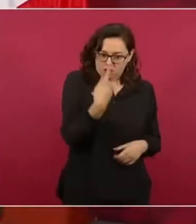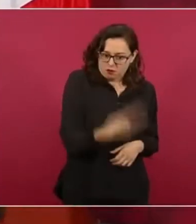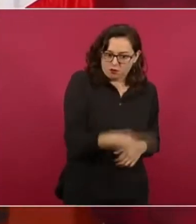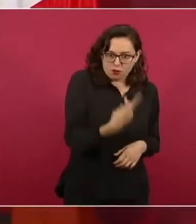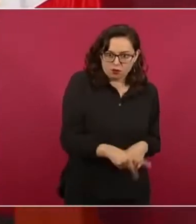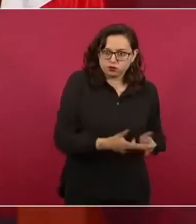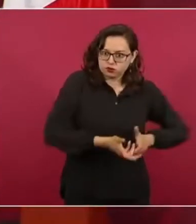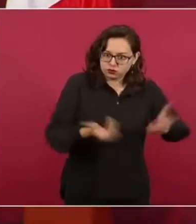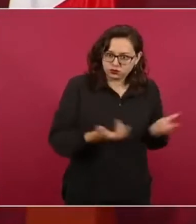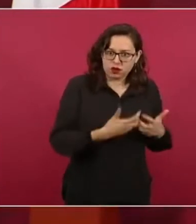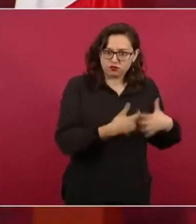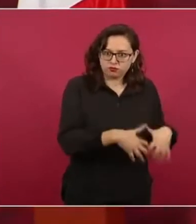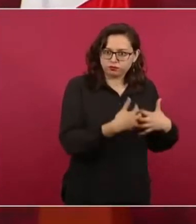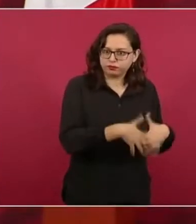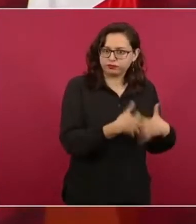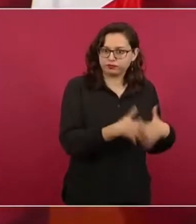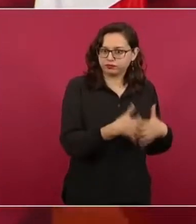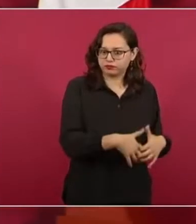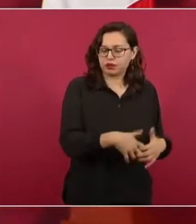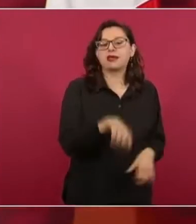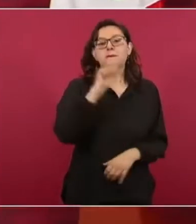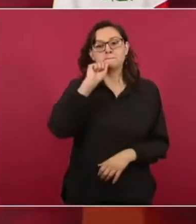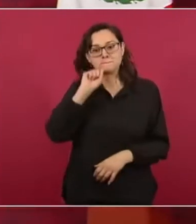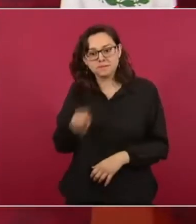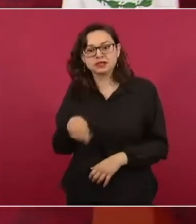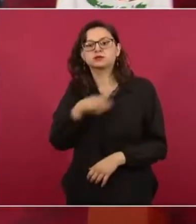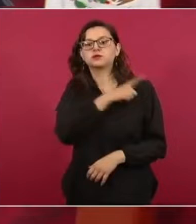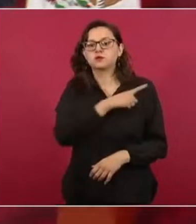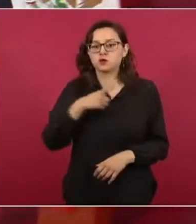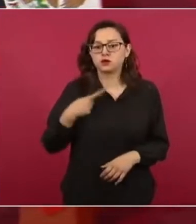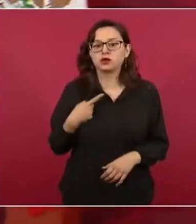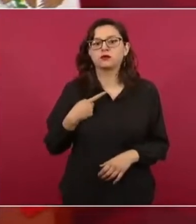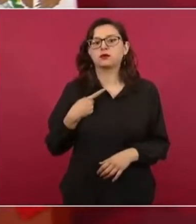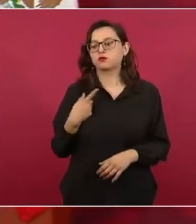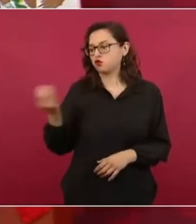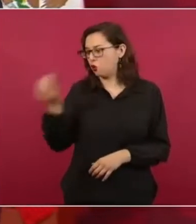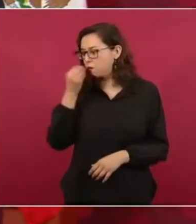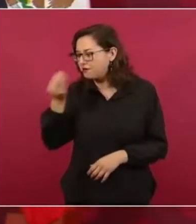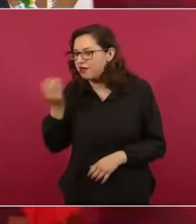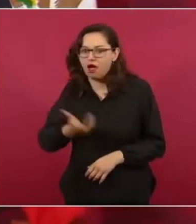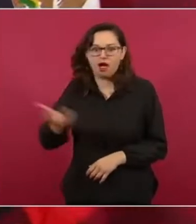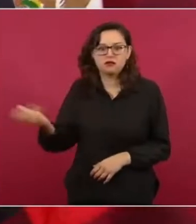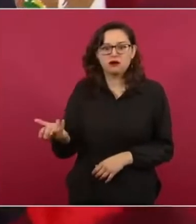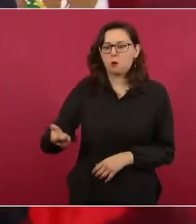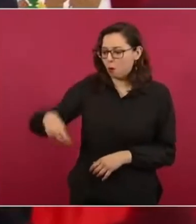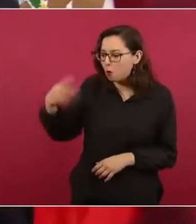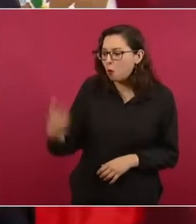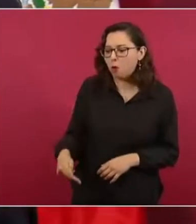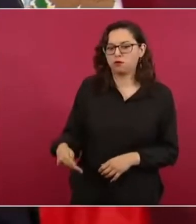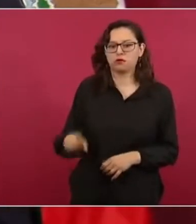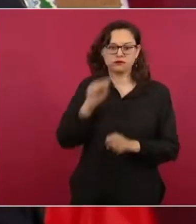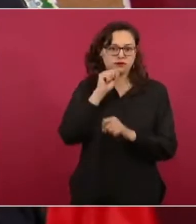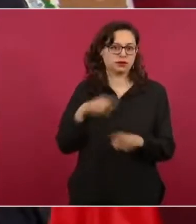tenemos que intensificar las acciones para producir alimentos.